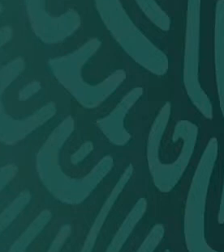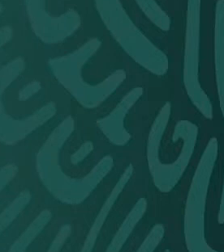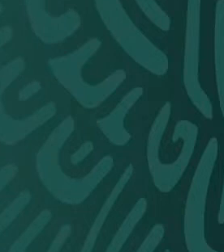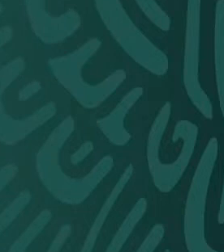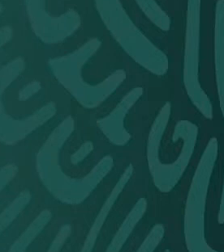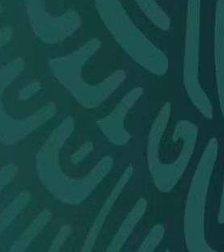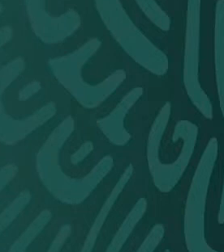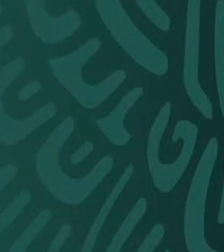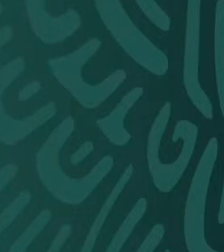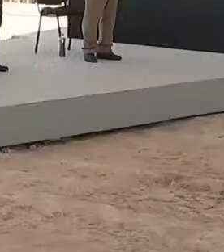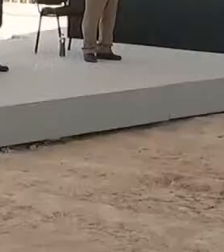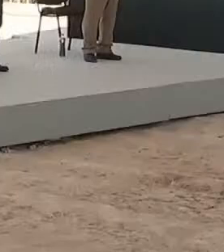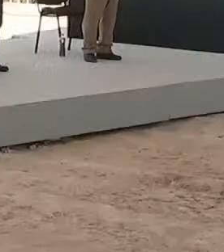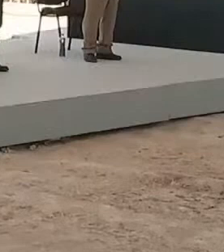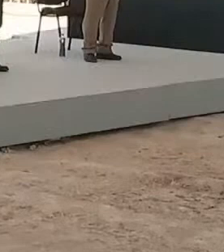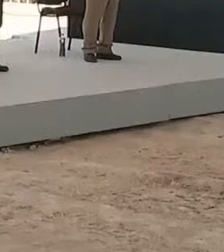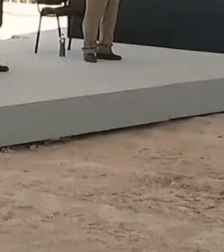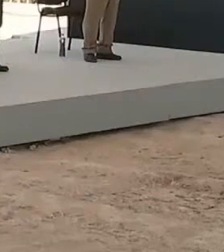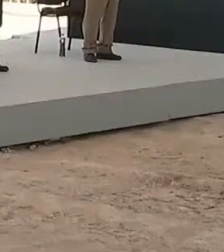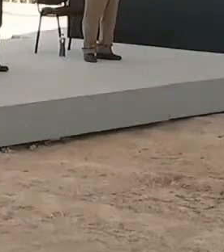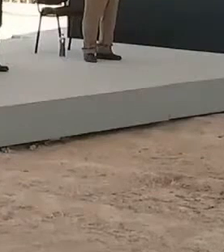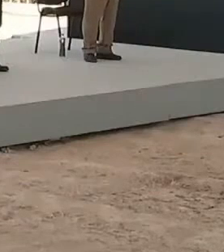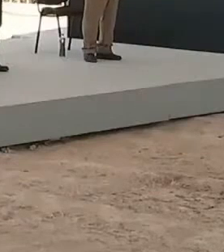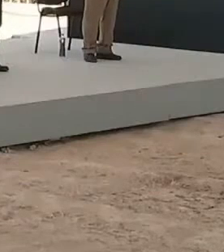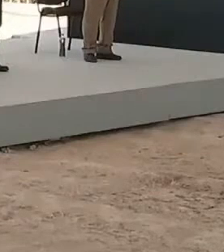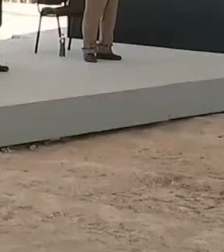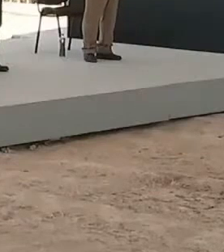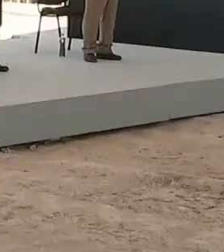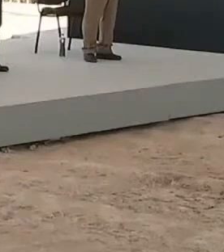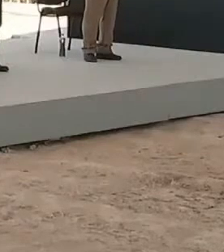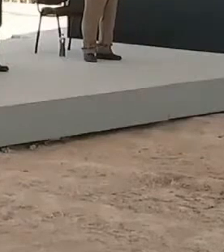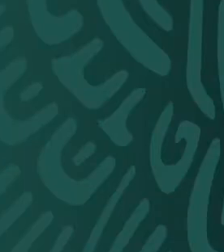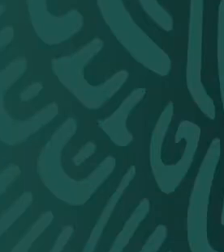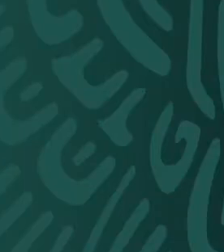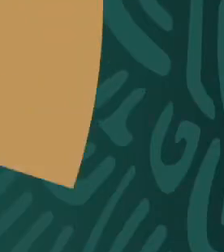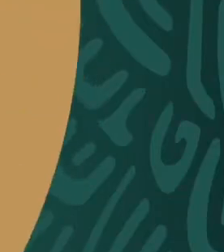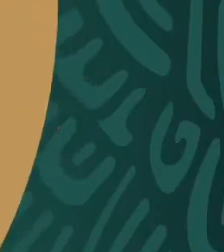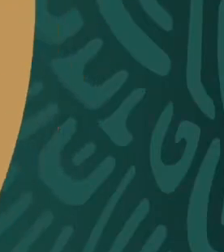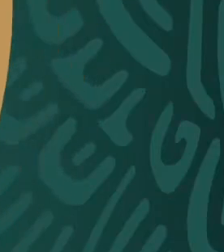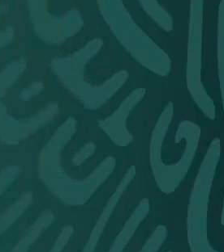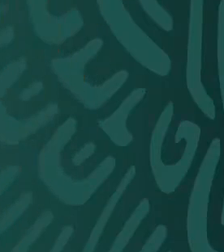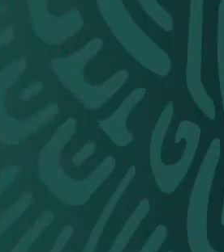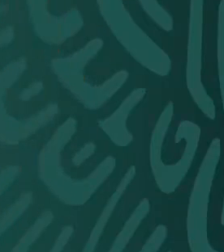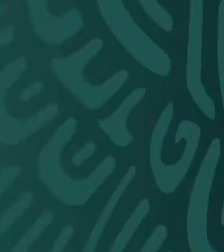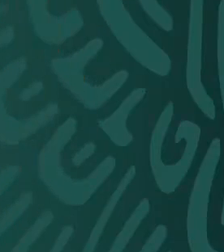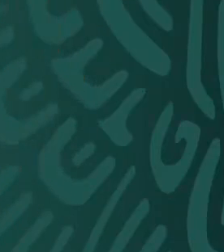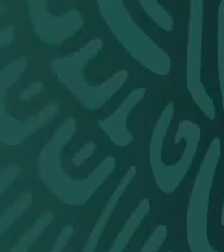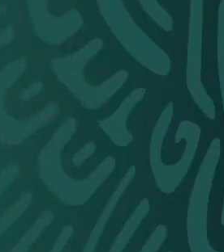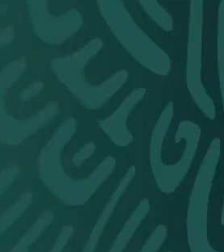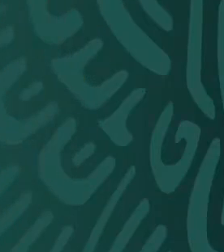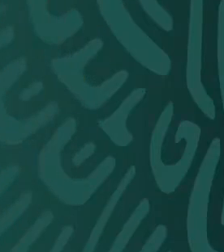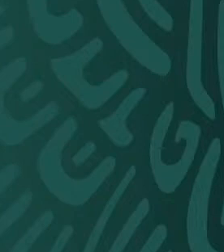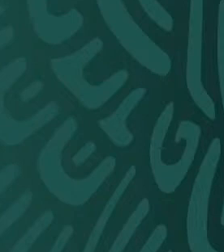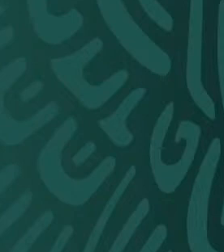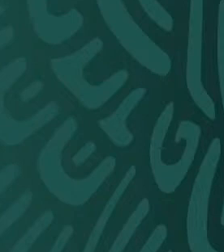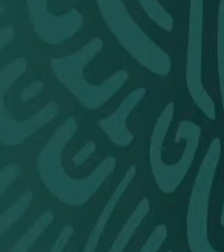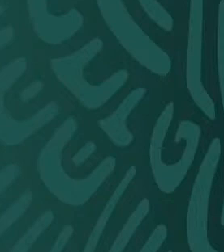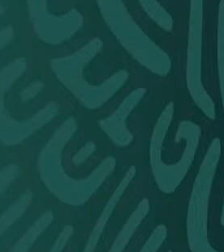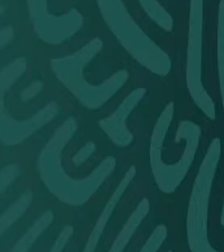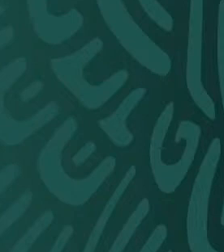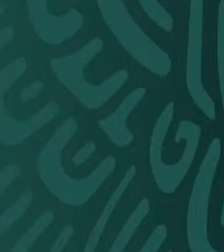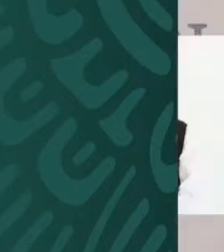Este fin de semana, el presidente López Obrador realizó una gira de trabajo por los estados de Tlaxcala, Puebla y